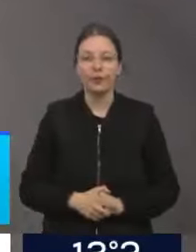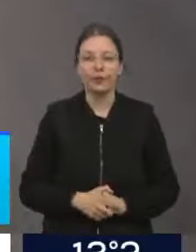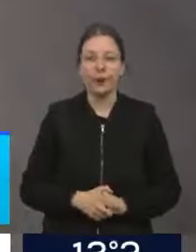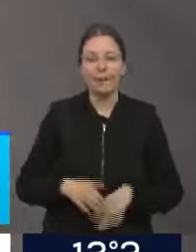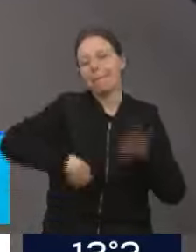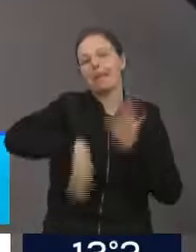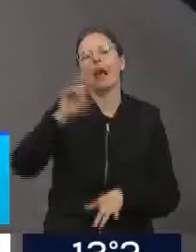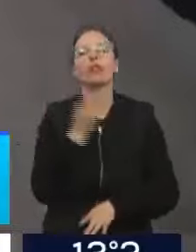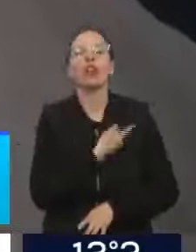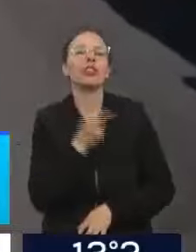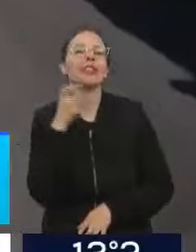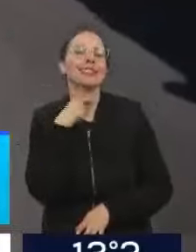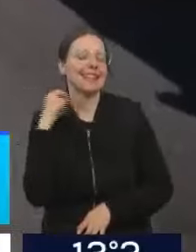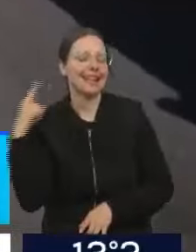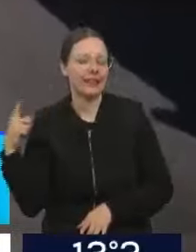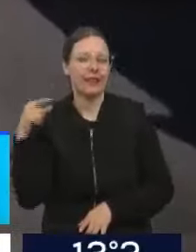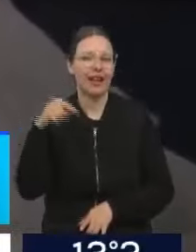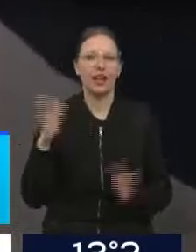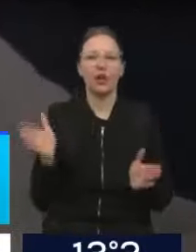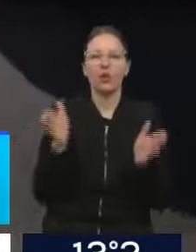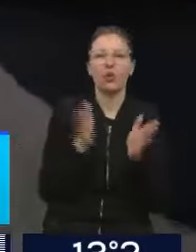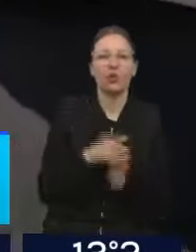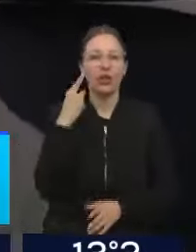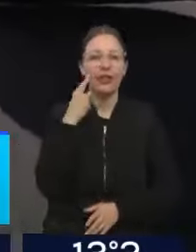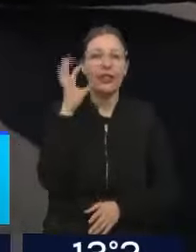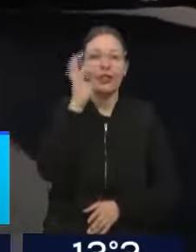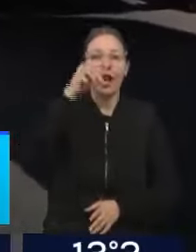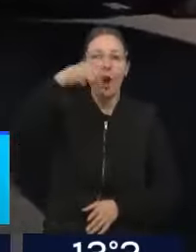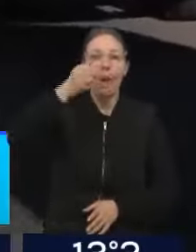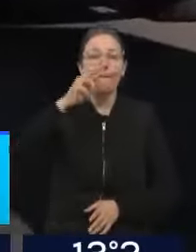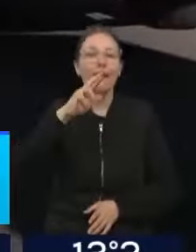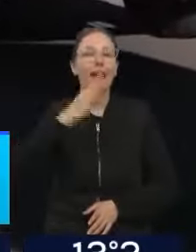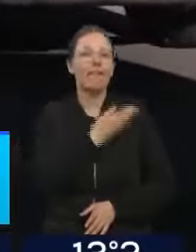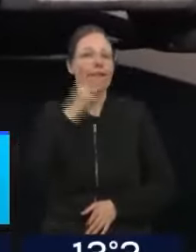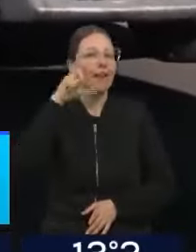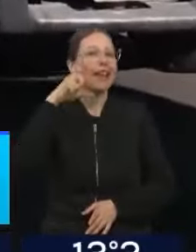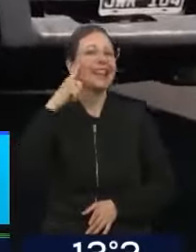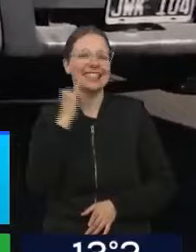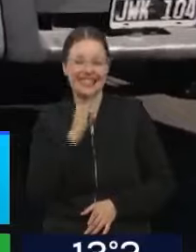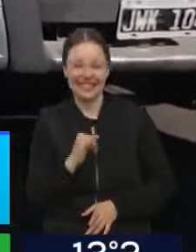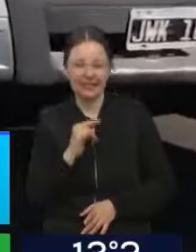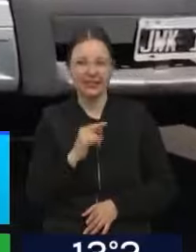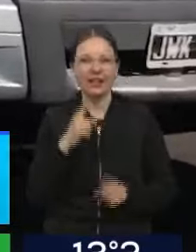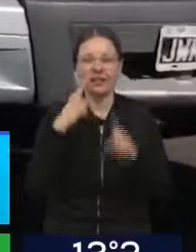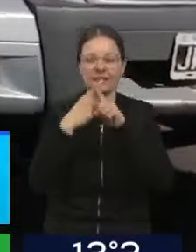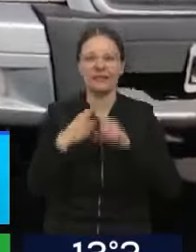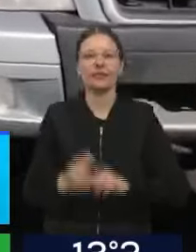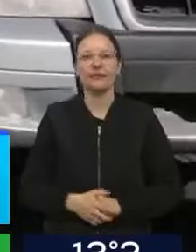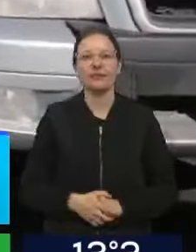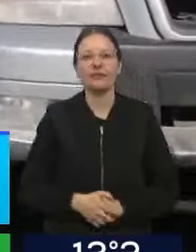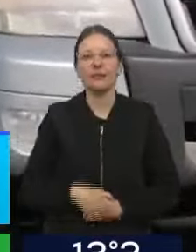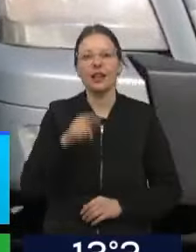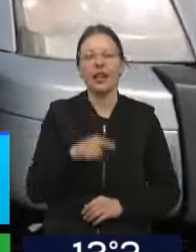de San Rafael, junto al intendente Omar Félix, que en esto han hecho una cruzada común. Félix se ha retirado